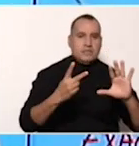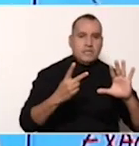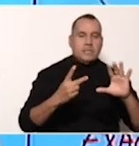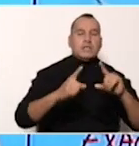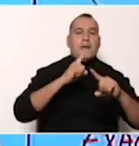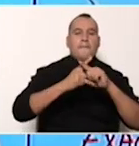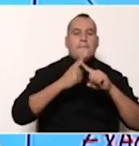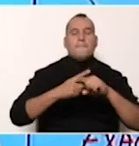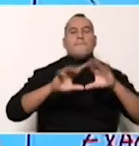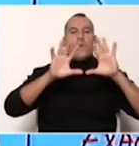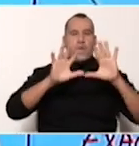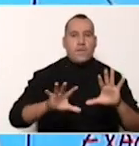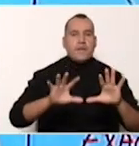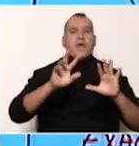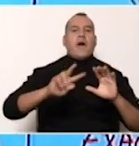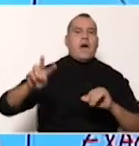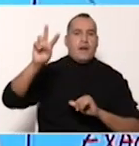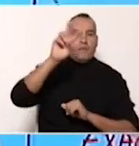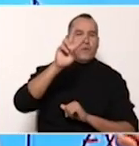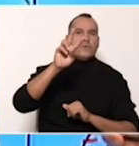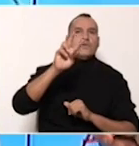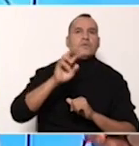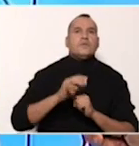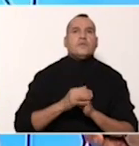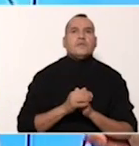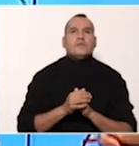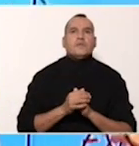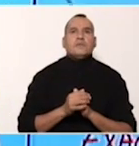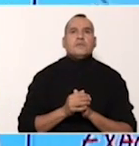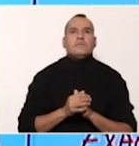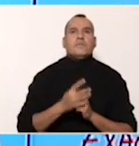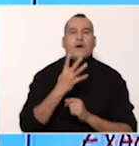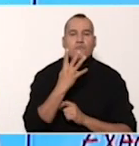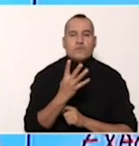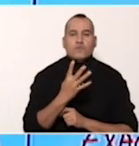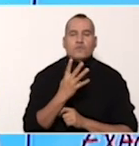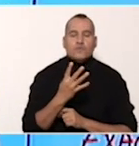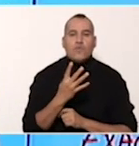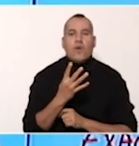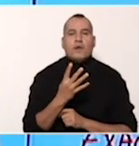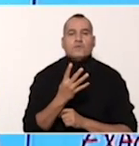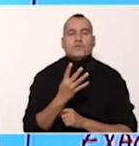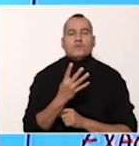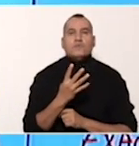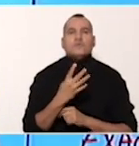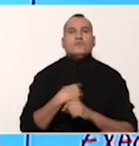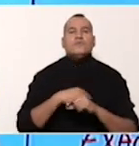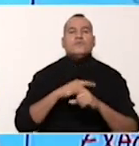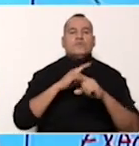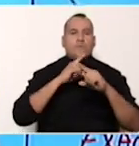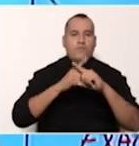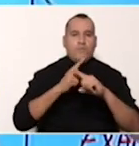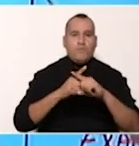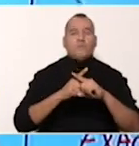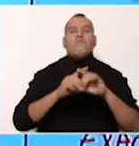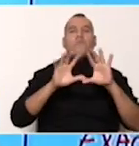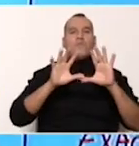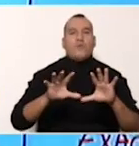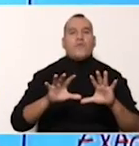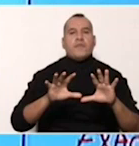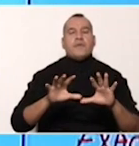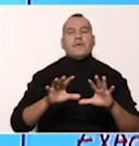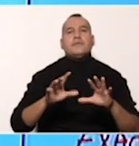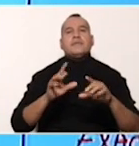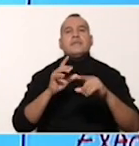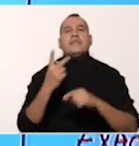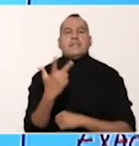las centenas por 10 a la 2 más 4 que ocupa las decenas, 4 por 10 más